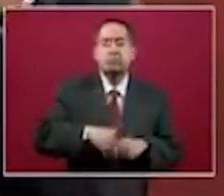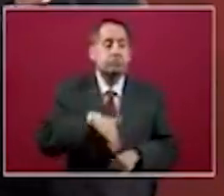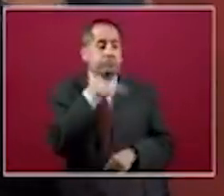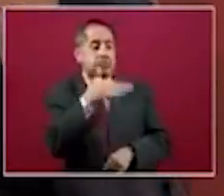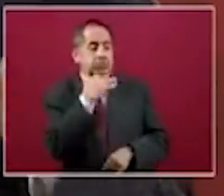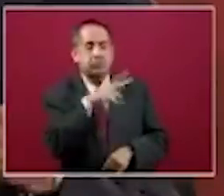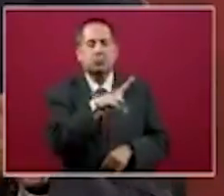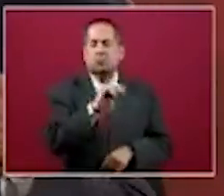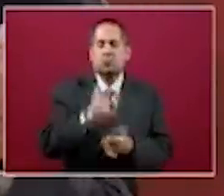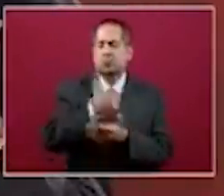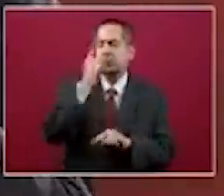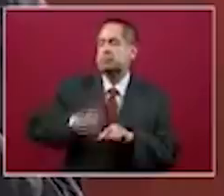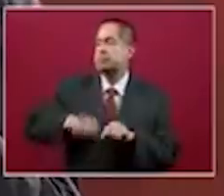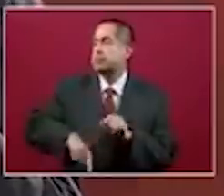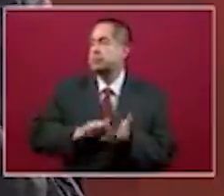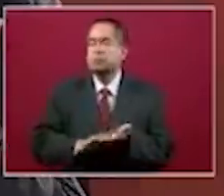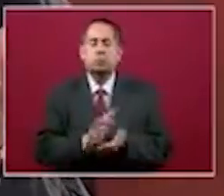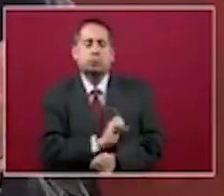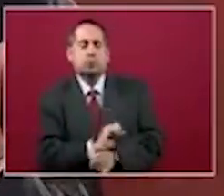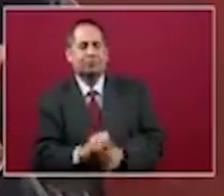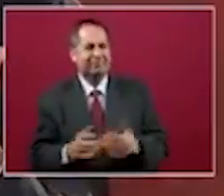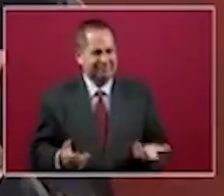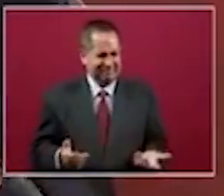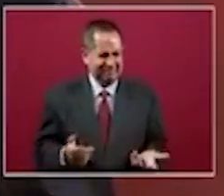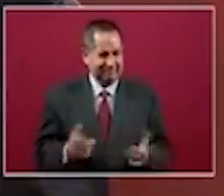y que en 25 años